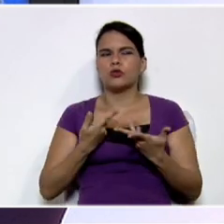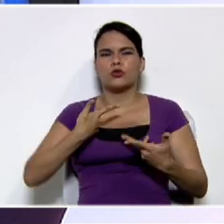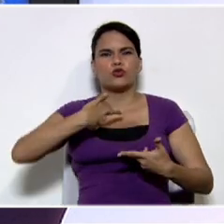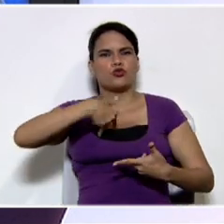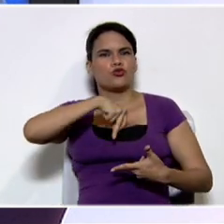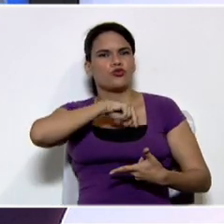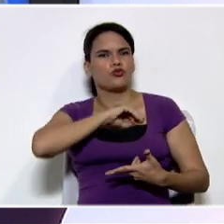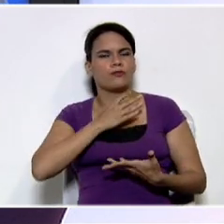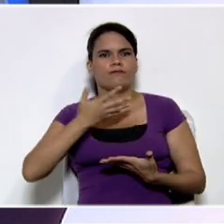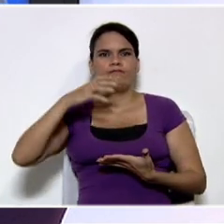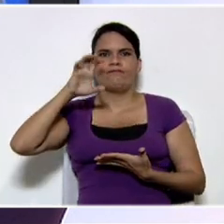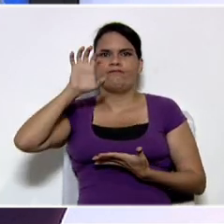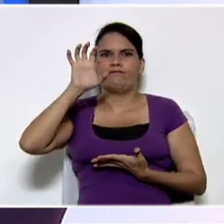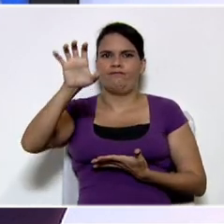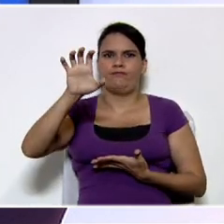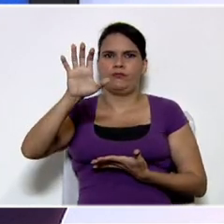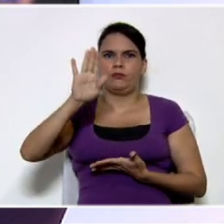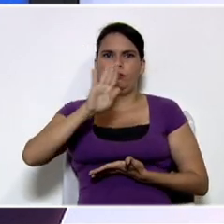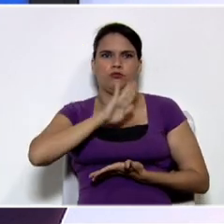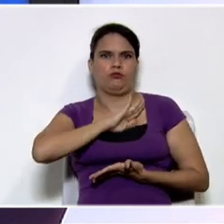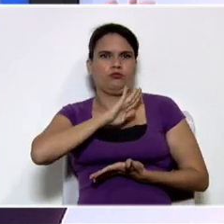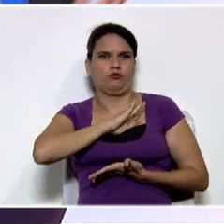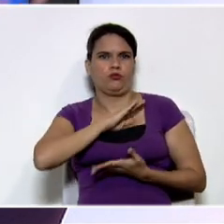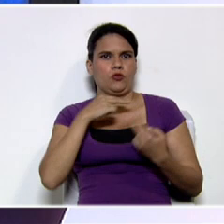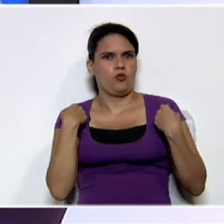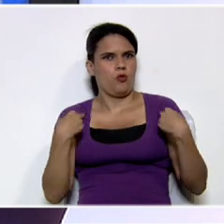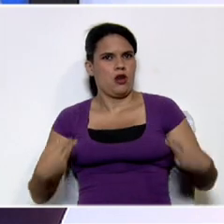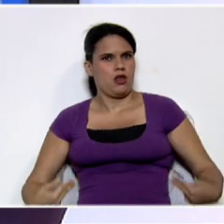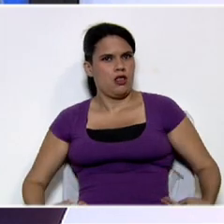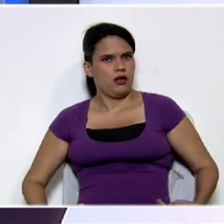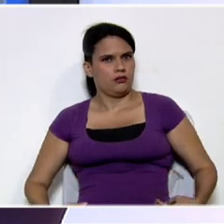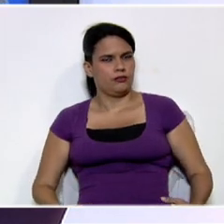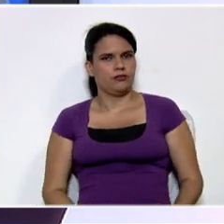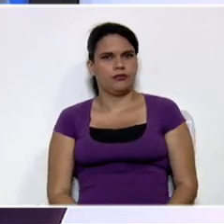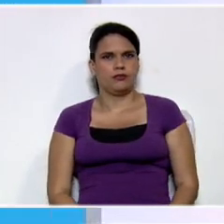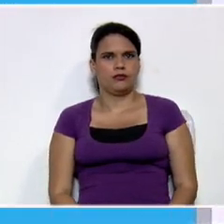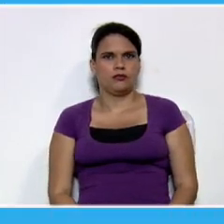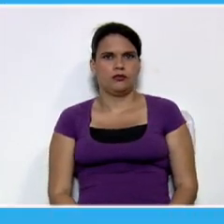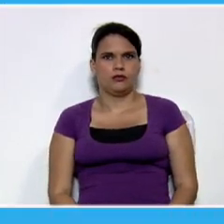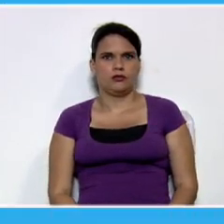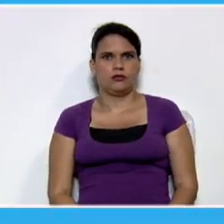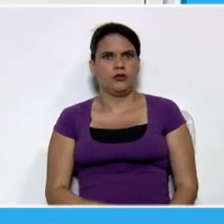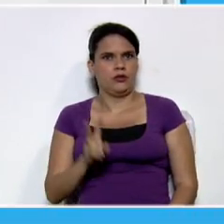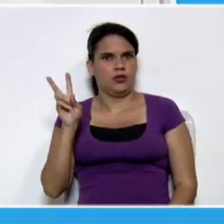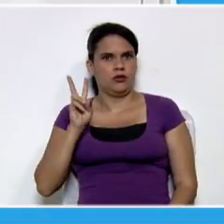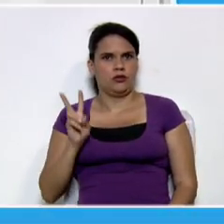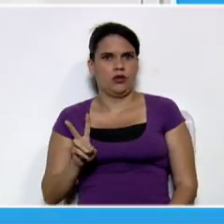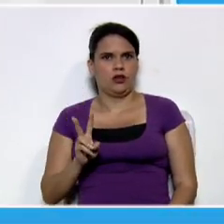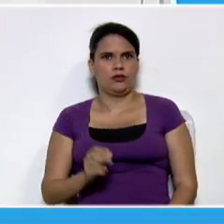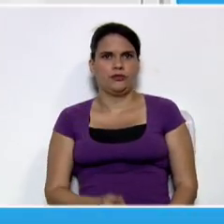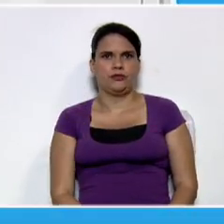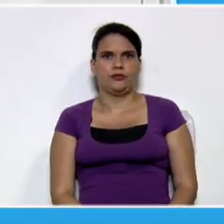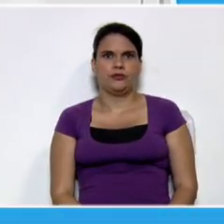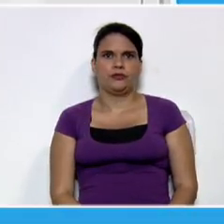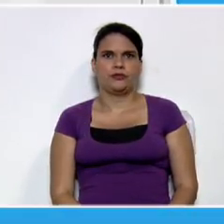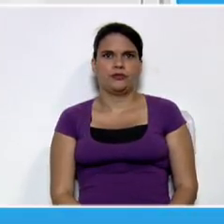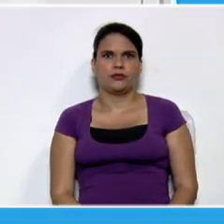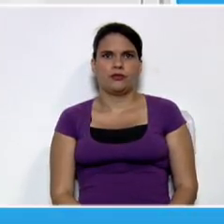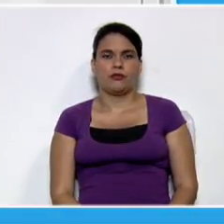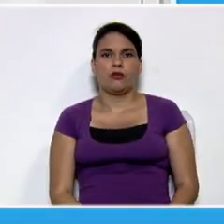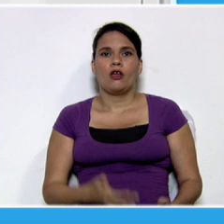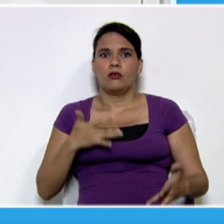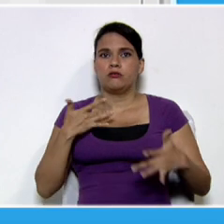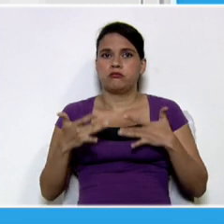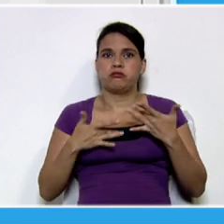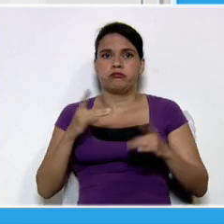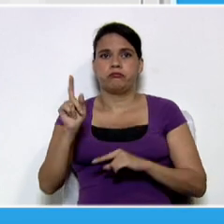cultural de la humanidad y, por supuesto, que tenía que ser venezolano. Como actividad evaluativa en Arte y